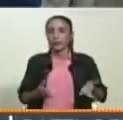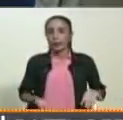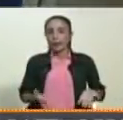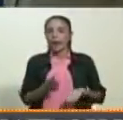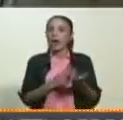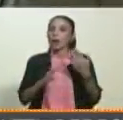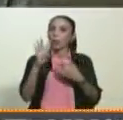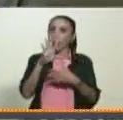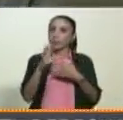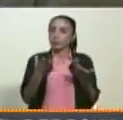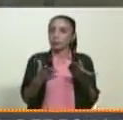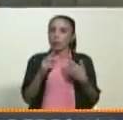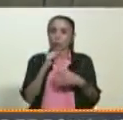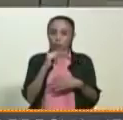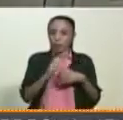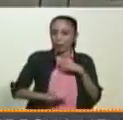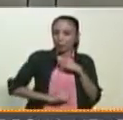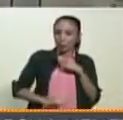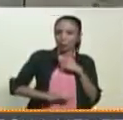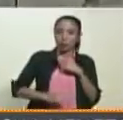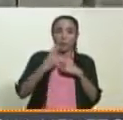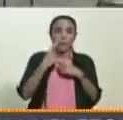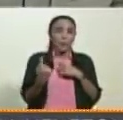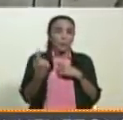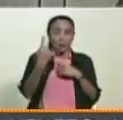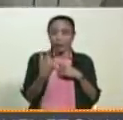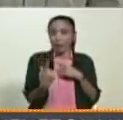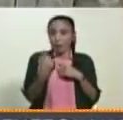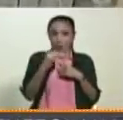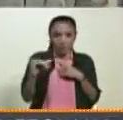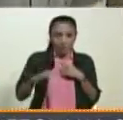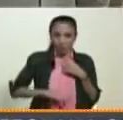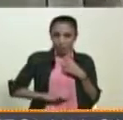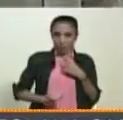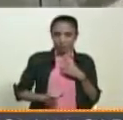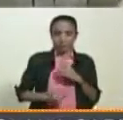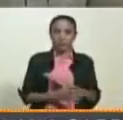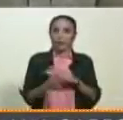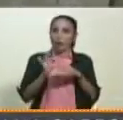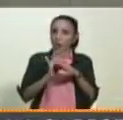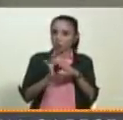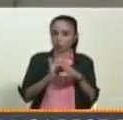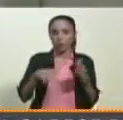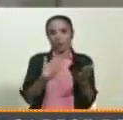atiende el primer parto. Y desde allí, ¿verdad?, funciona hasta julio